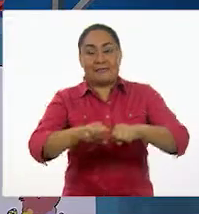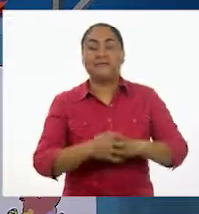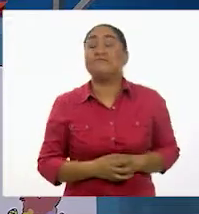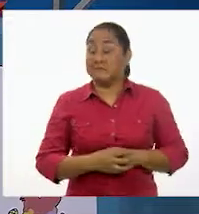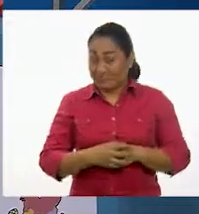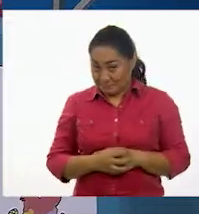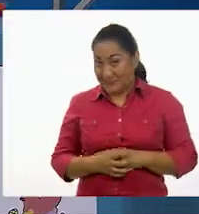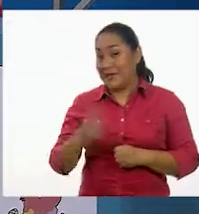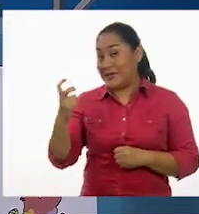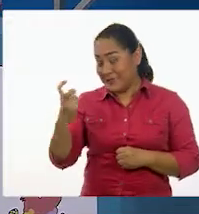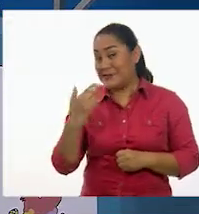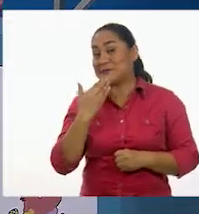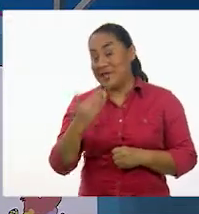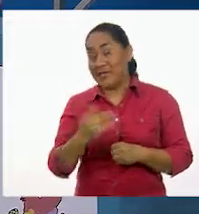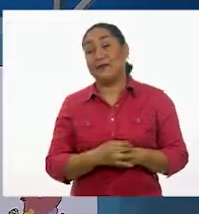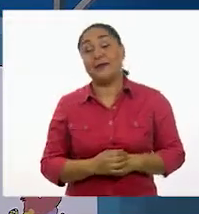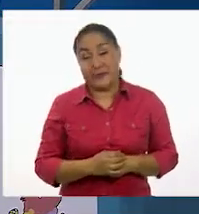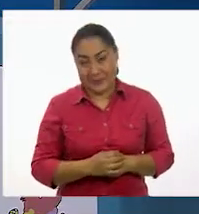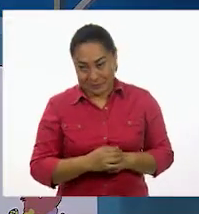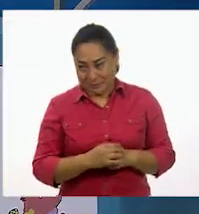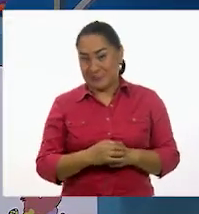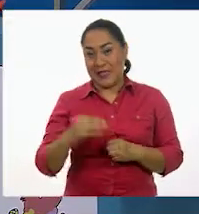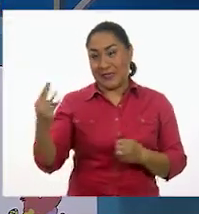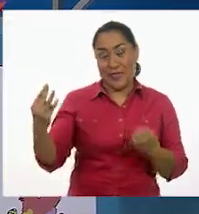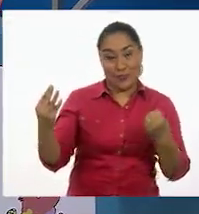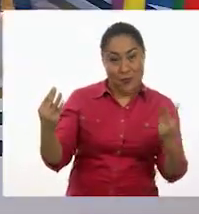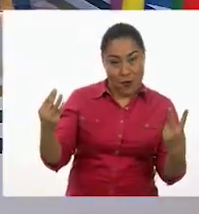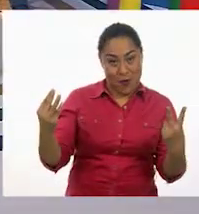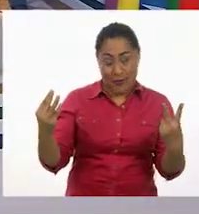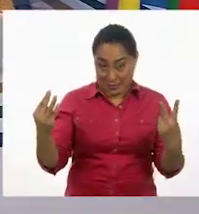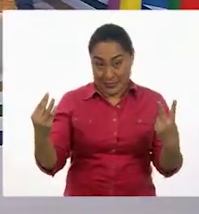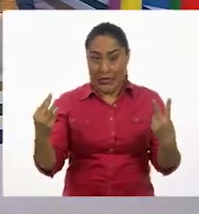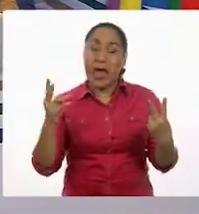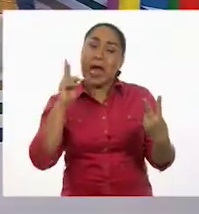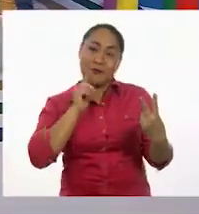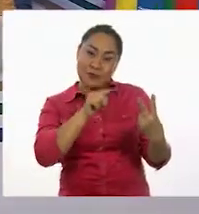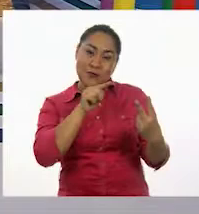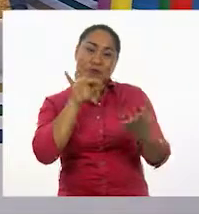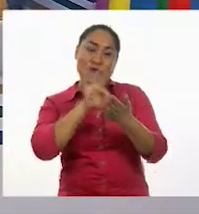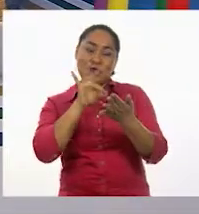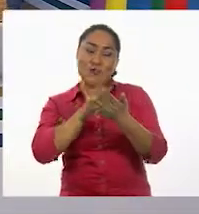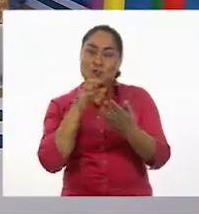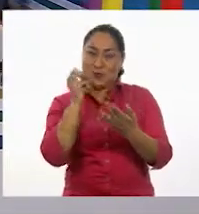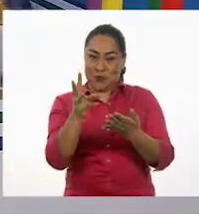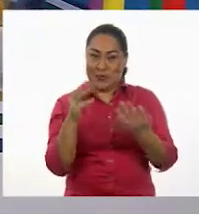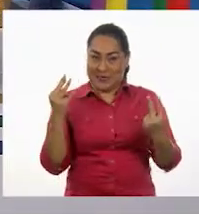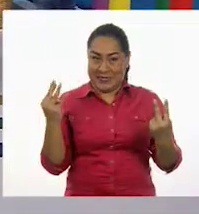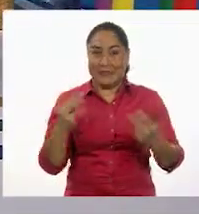Juan Carlos. Ahora vamos 3 contra 2. Vamos a anotarte un punto más en el tablero. Sí.